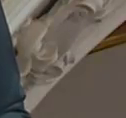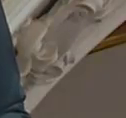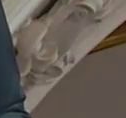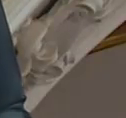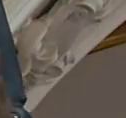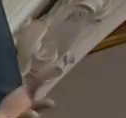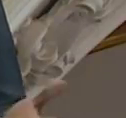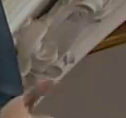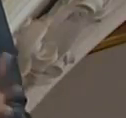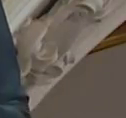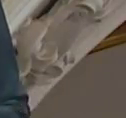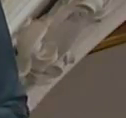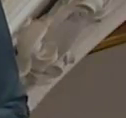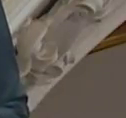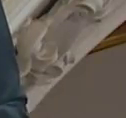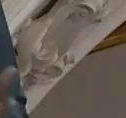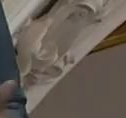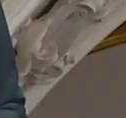lo que fue